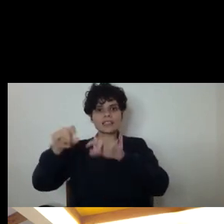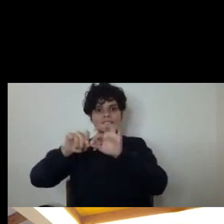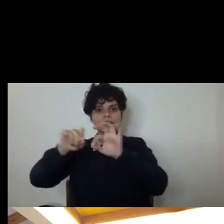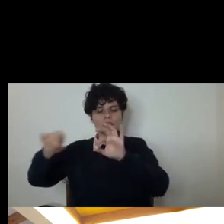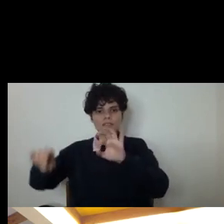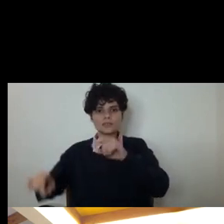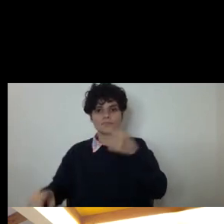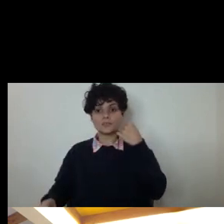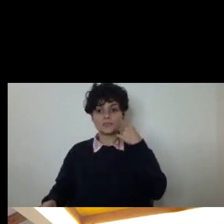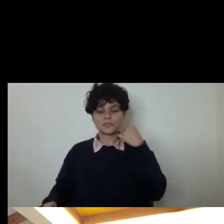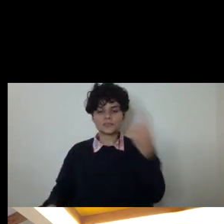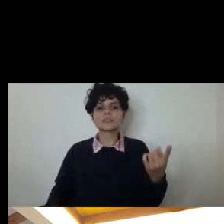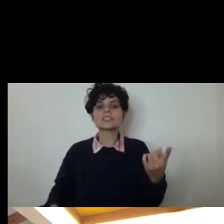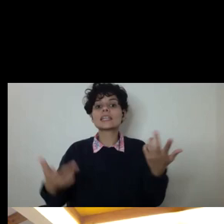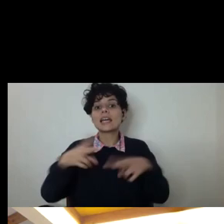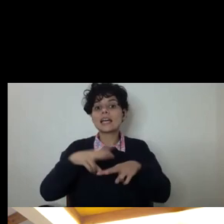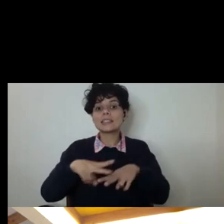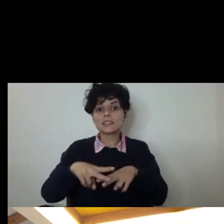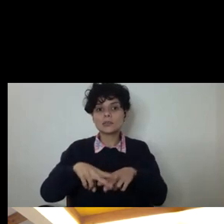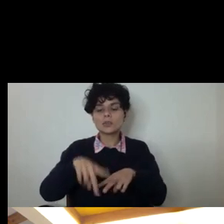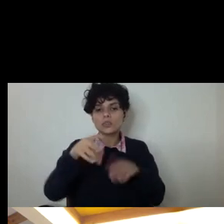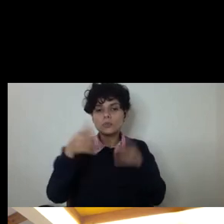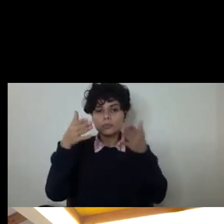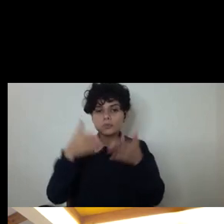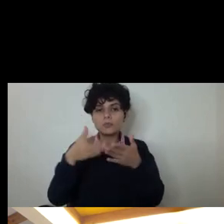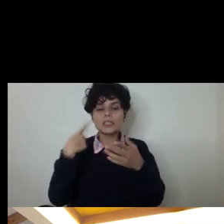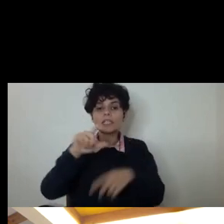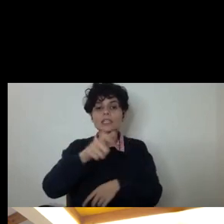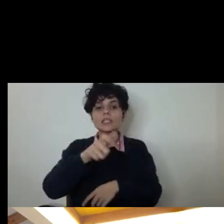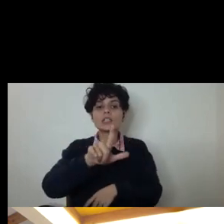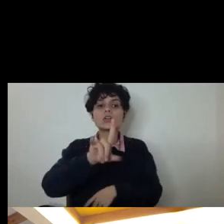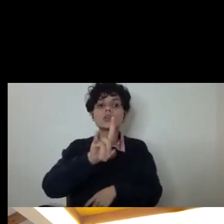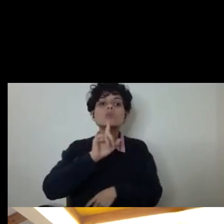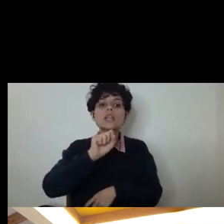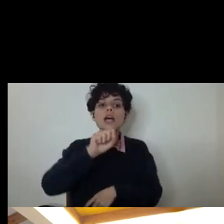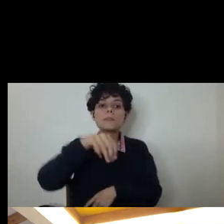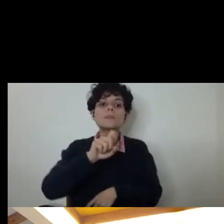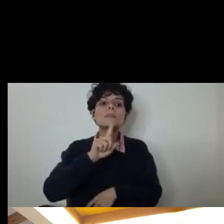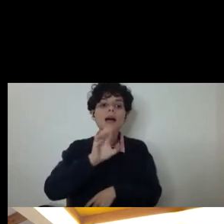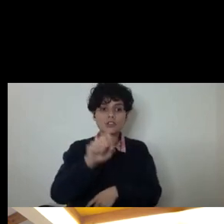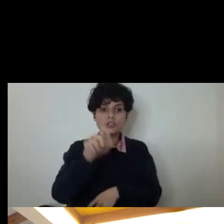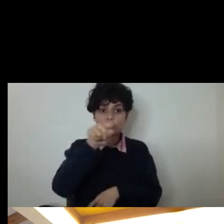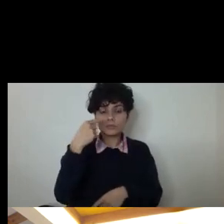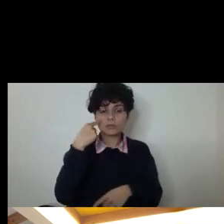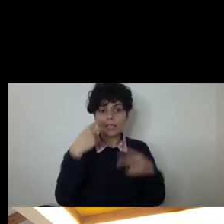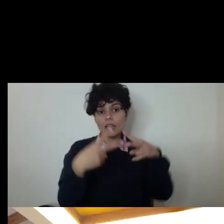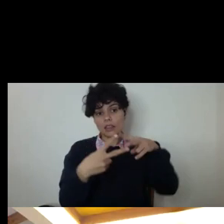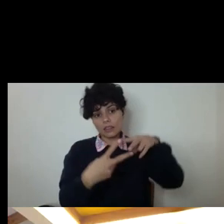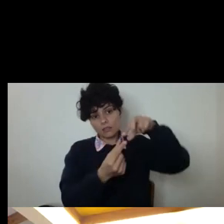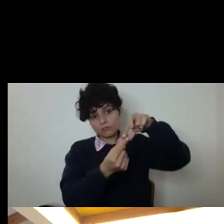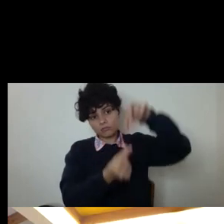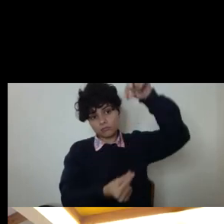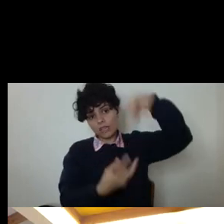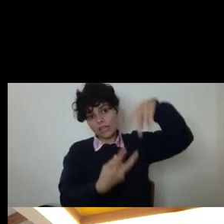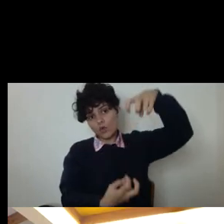Si hacemos estimulación local con glutamato ahora, ¿sí? En que aquí tenemos una neurona que está